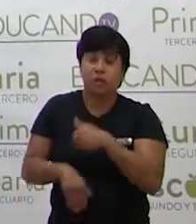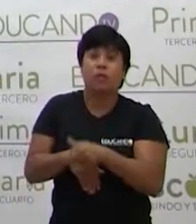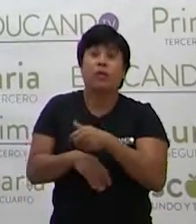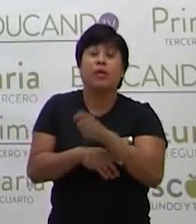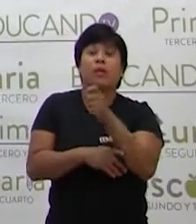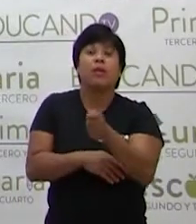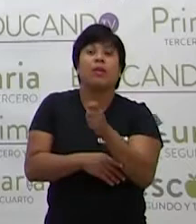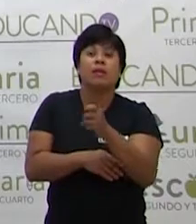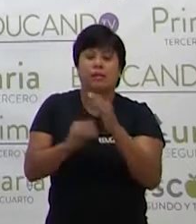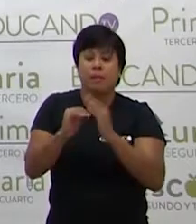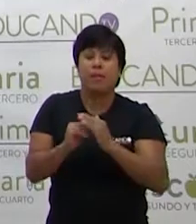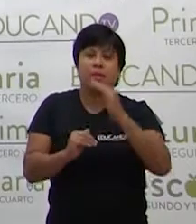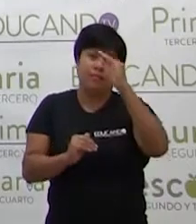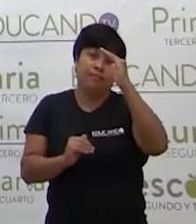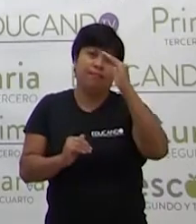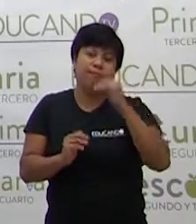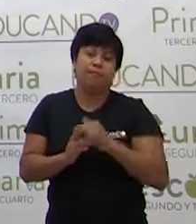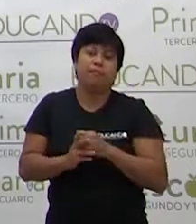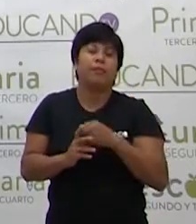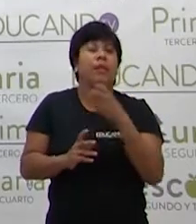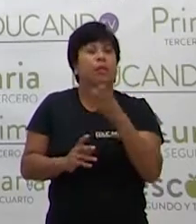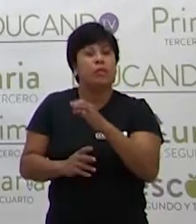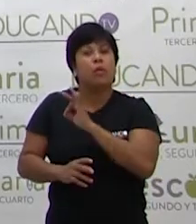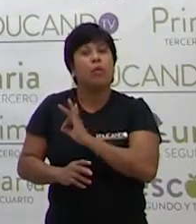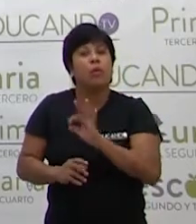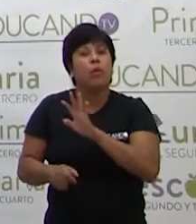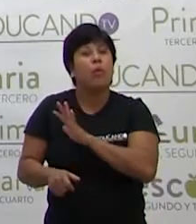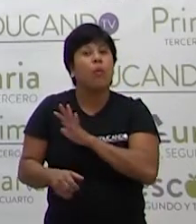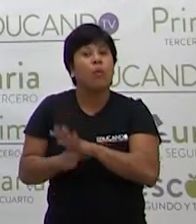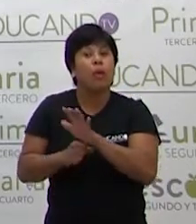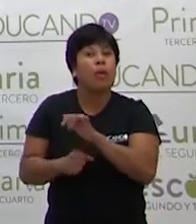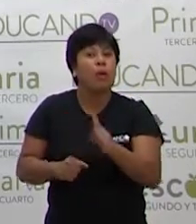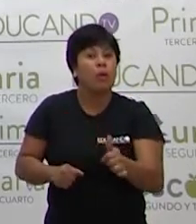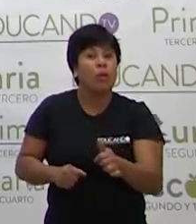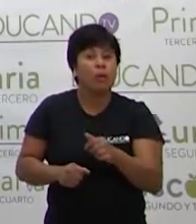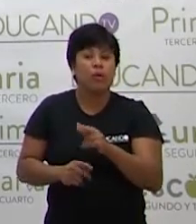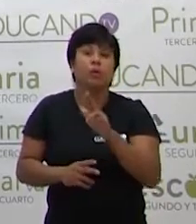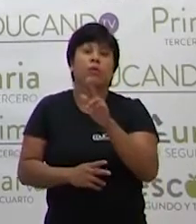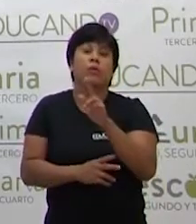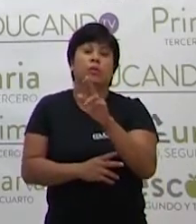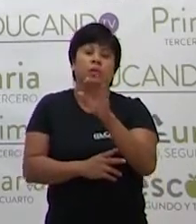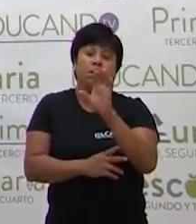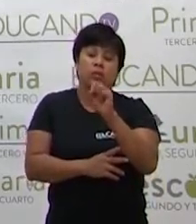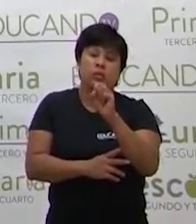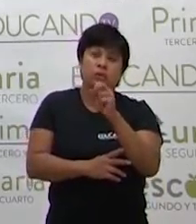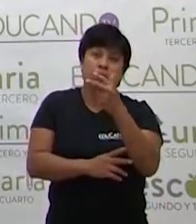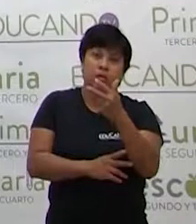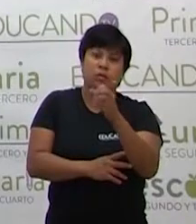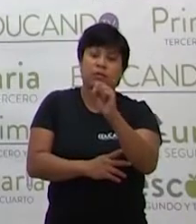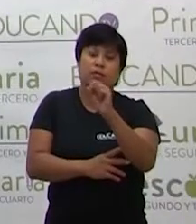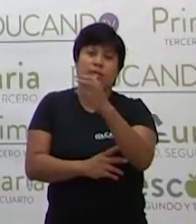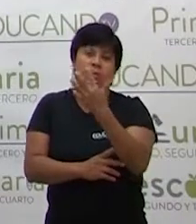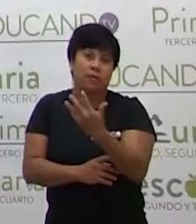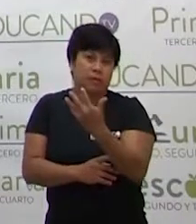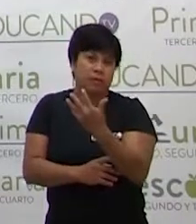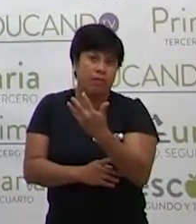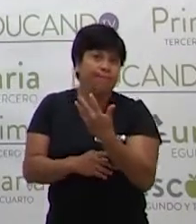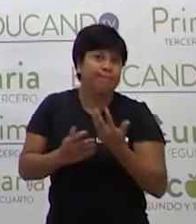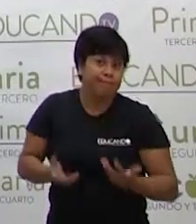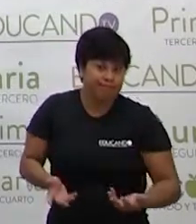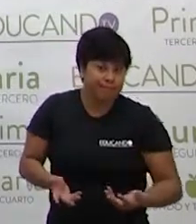es mayor. ¿De ahí cuál seguiría? ¿68 o 65?